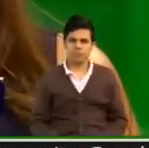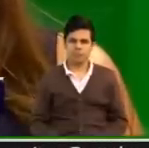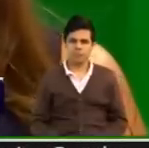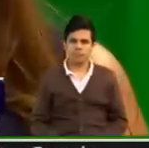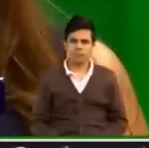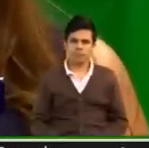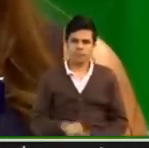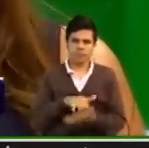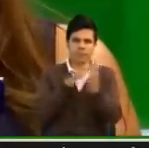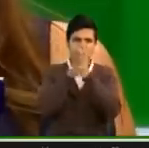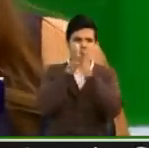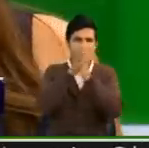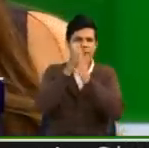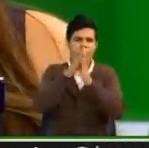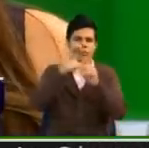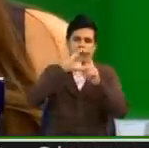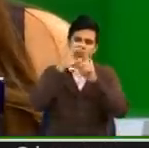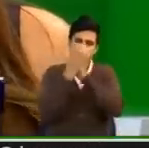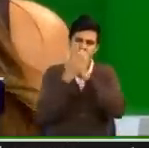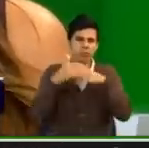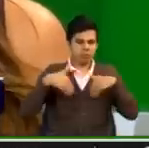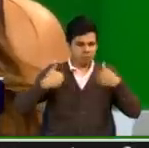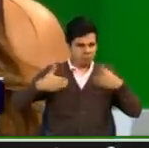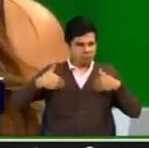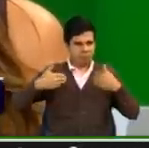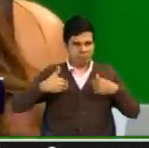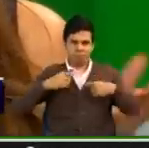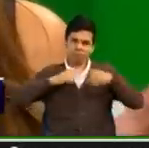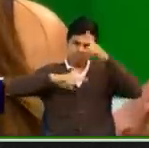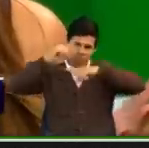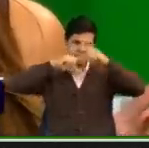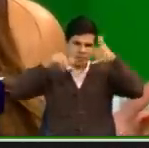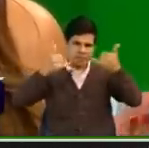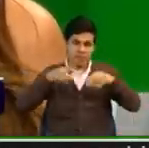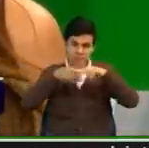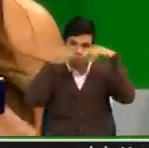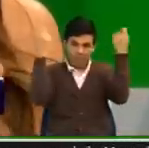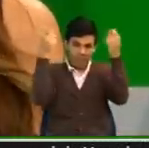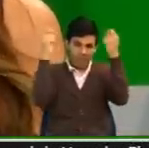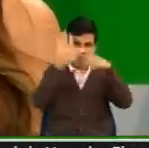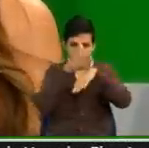De esta manera terminamos la información cultural y del entretenimiento. Vamos a una pausa de comerciales y ya regresamos.